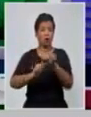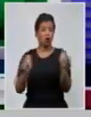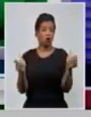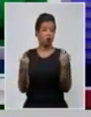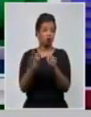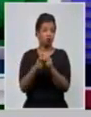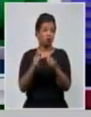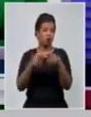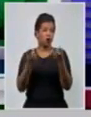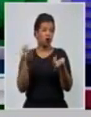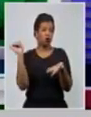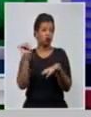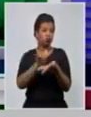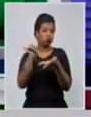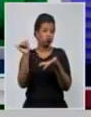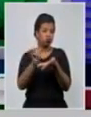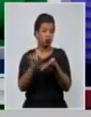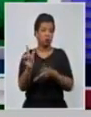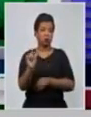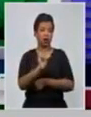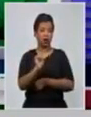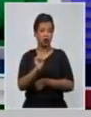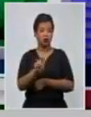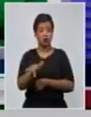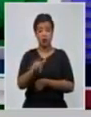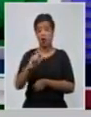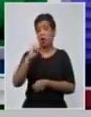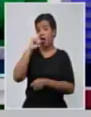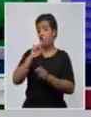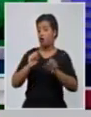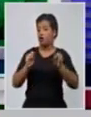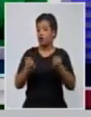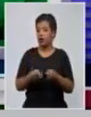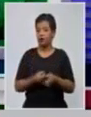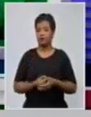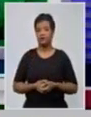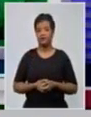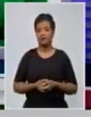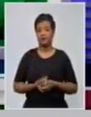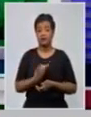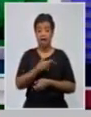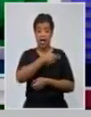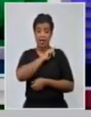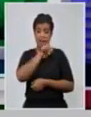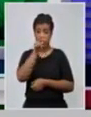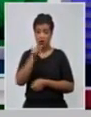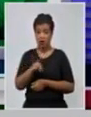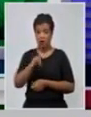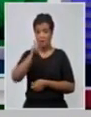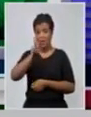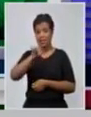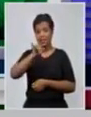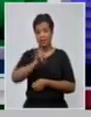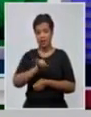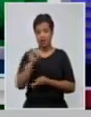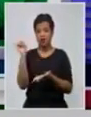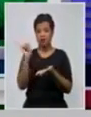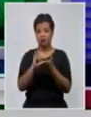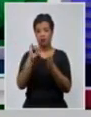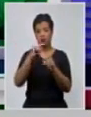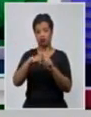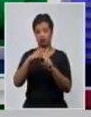los vuelos, al exigirse el PCR al arribo, 26 en el día de ayer, y ya se acumulan